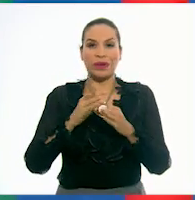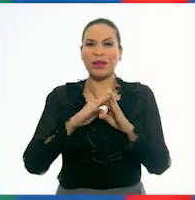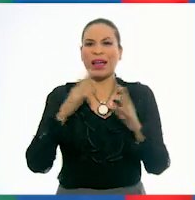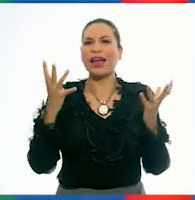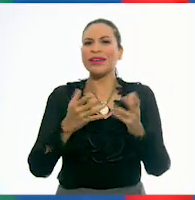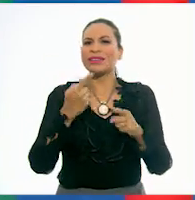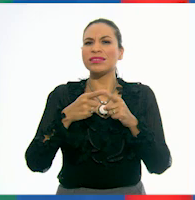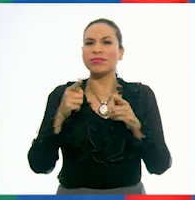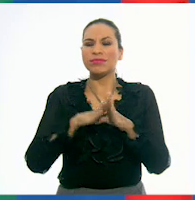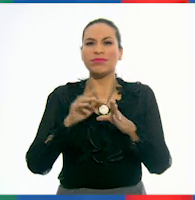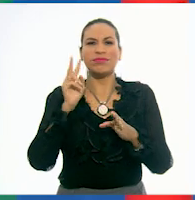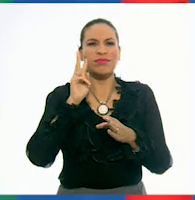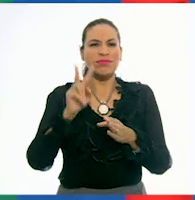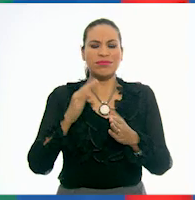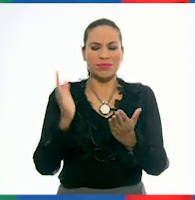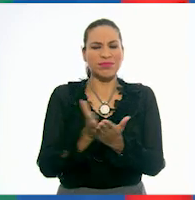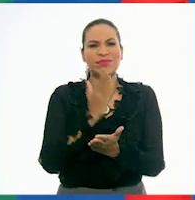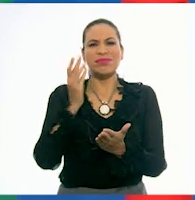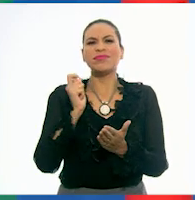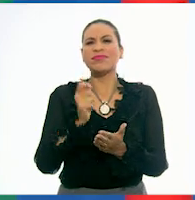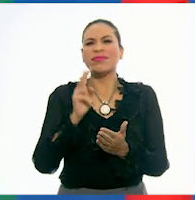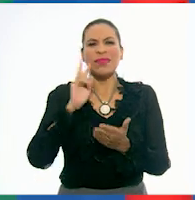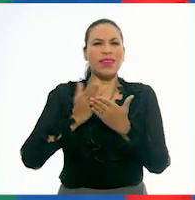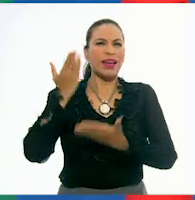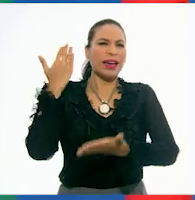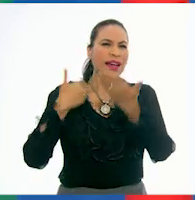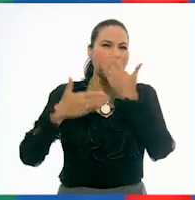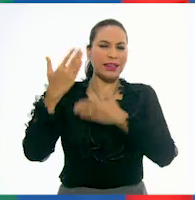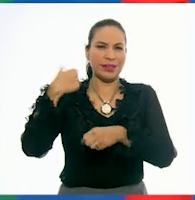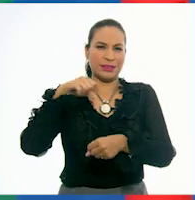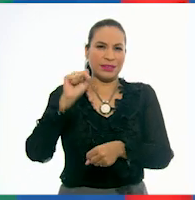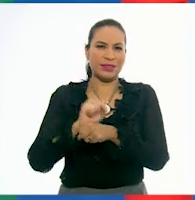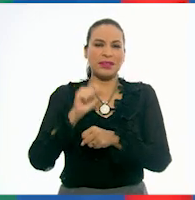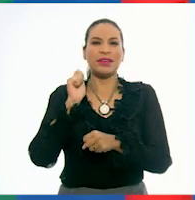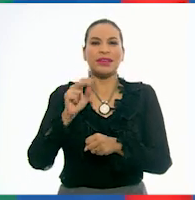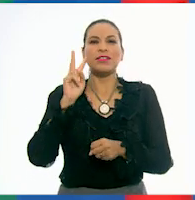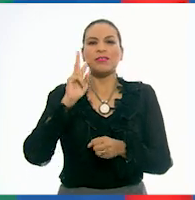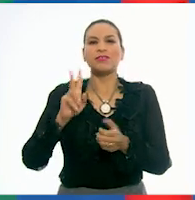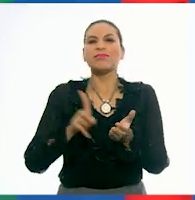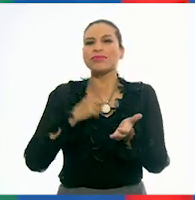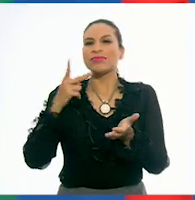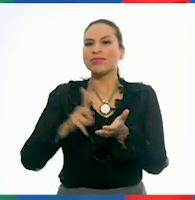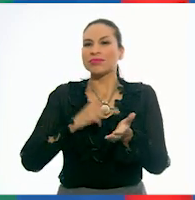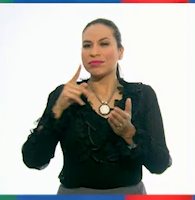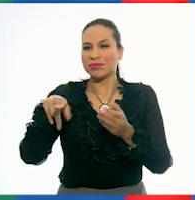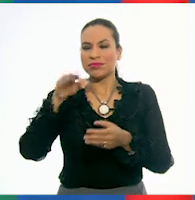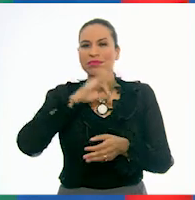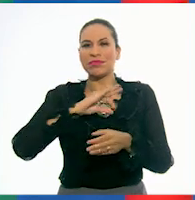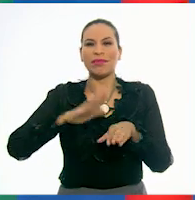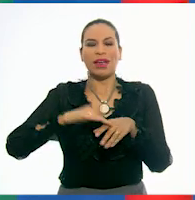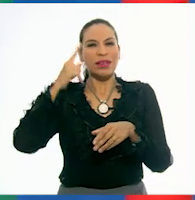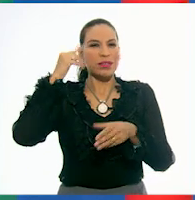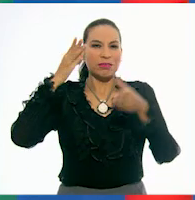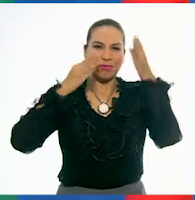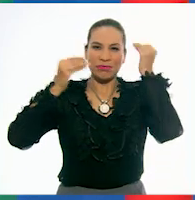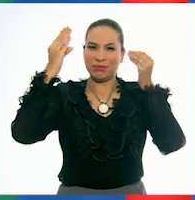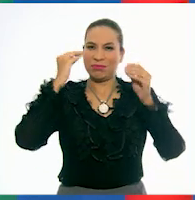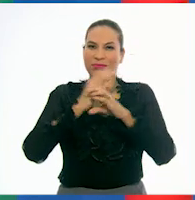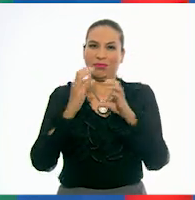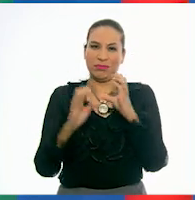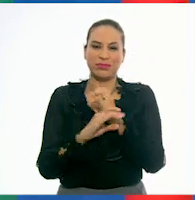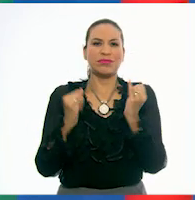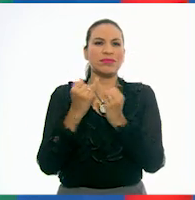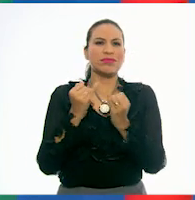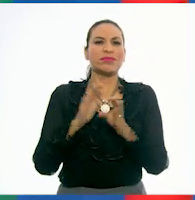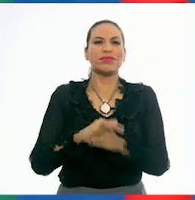a realizar un repaso sobre lo que hemos visto en estas semanas con la intención de que puedan tener más fresco este conocimiento, así